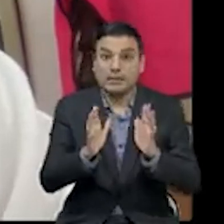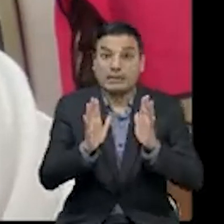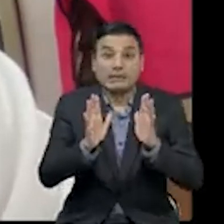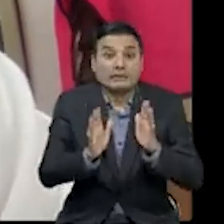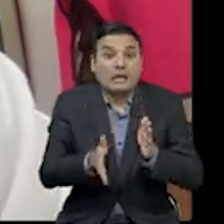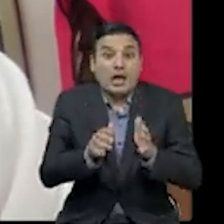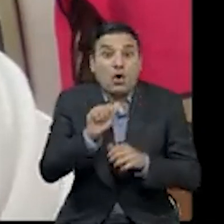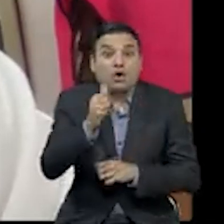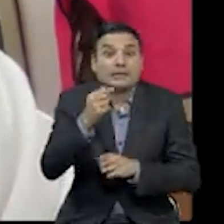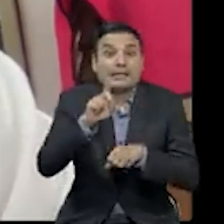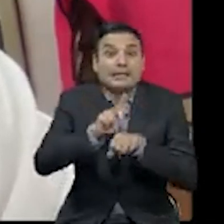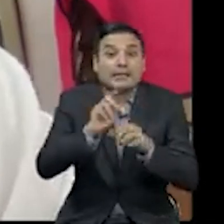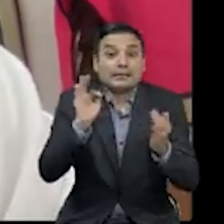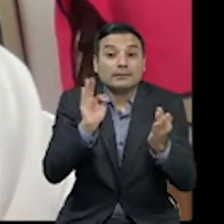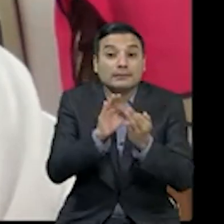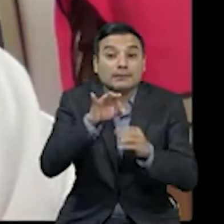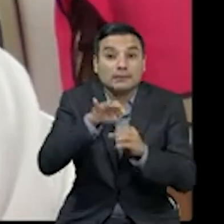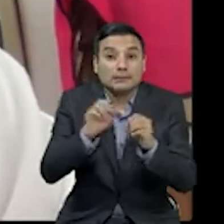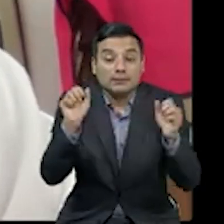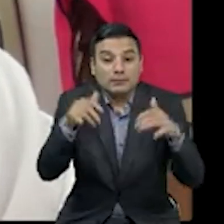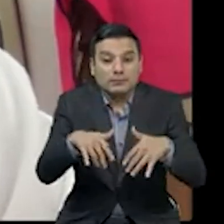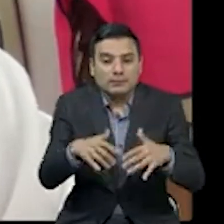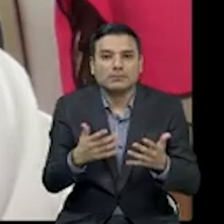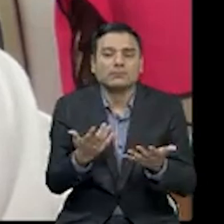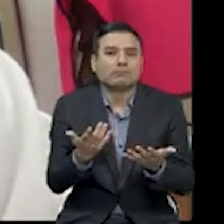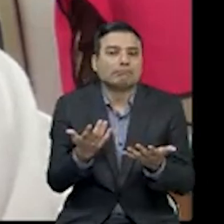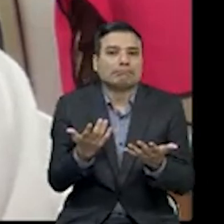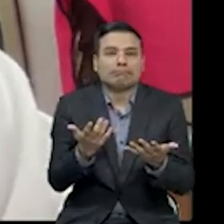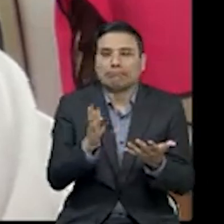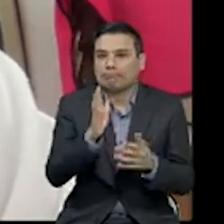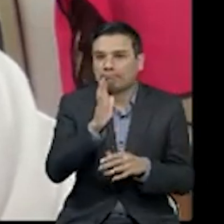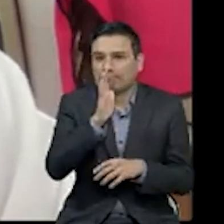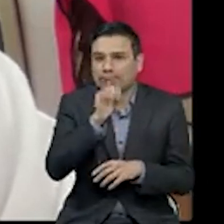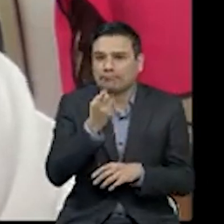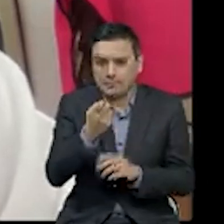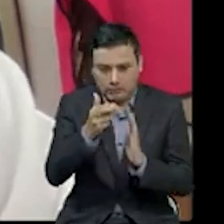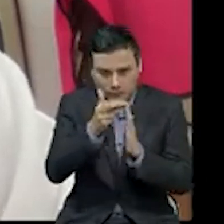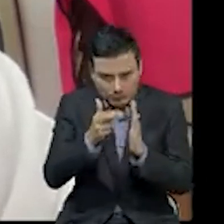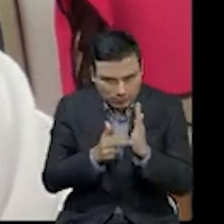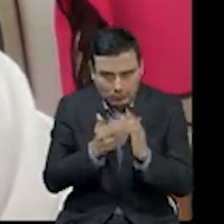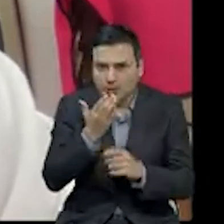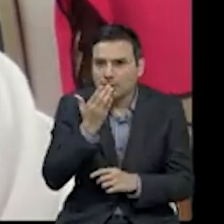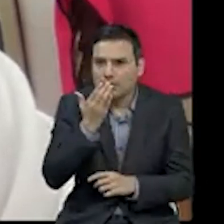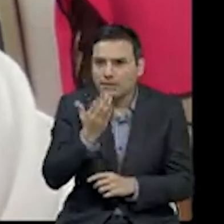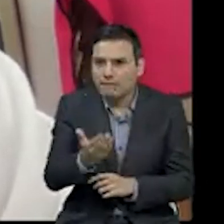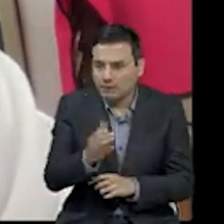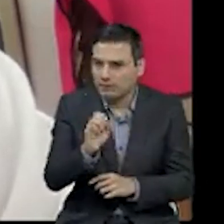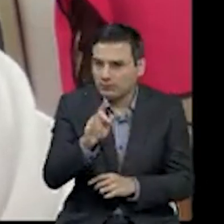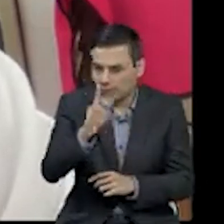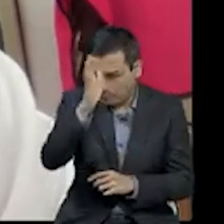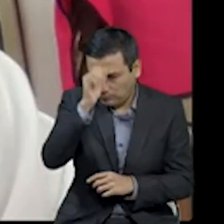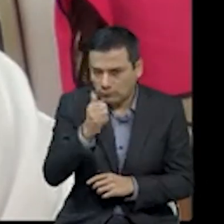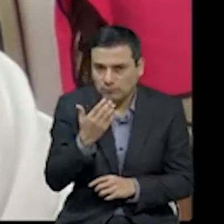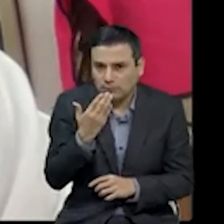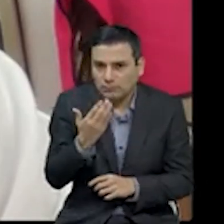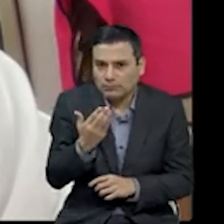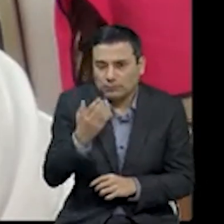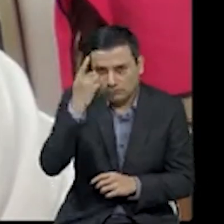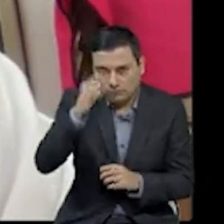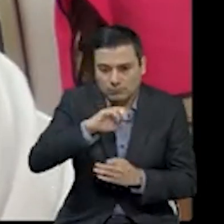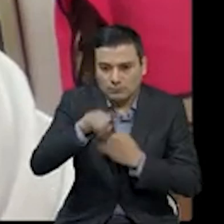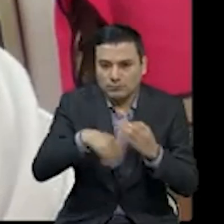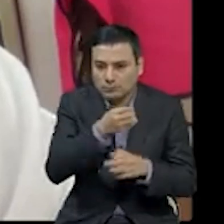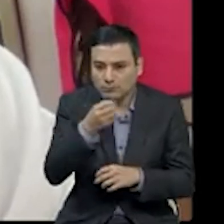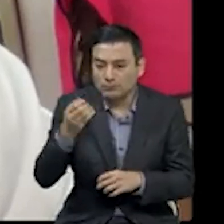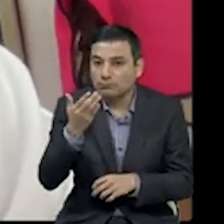Consejo General mecanismos que vamos a acompañar, nos parece pertinentes, convenientes e incluso necesarios para la mayor certeza.